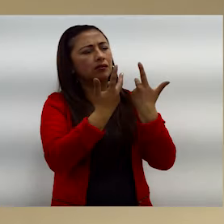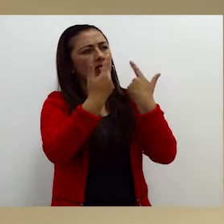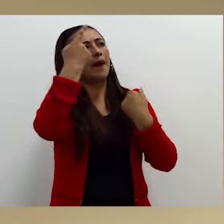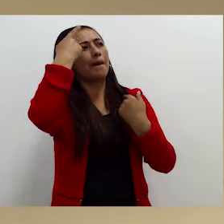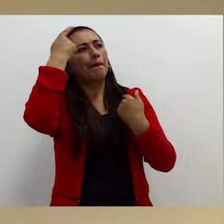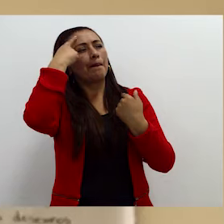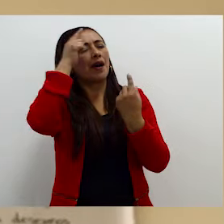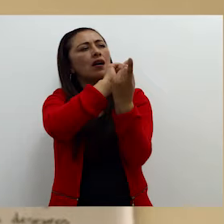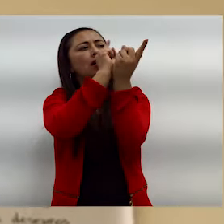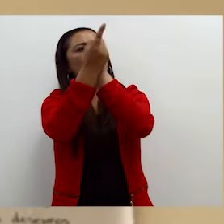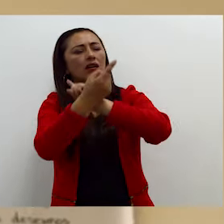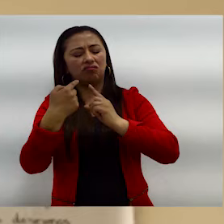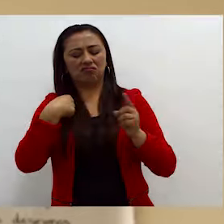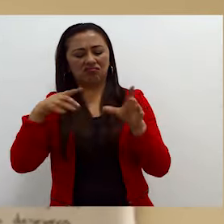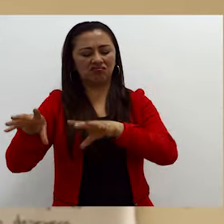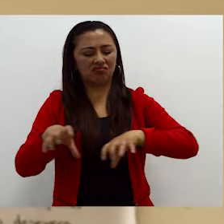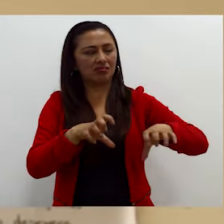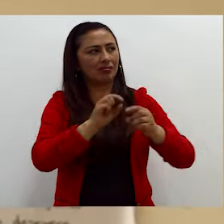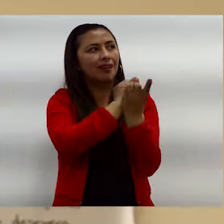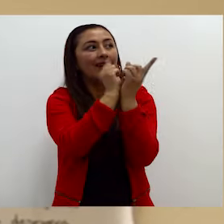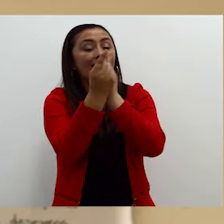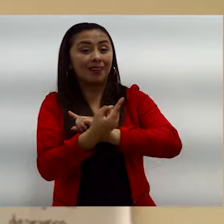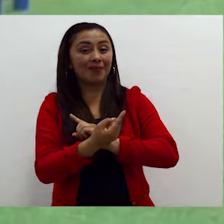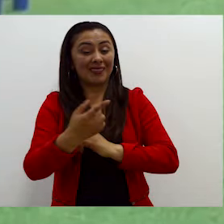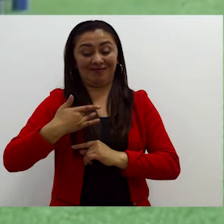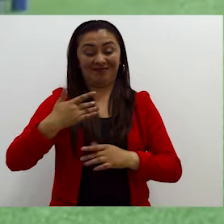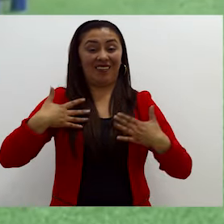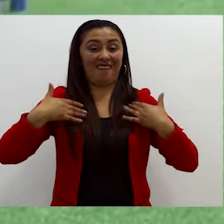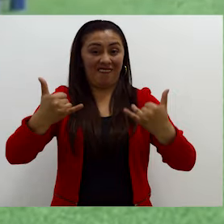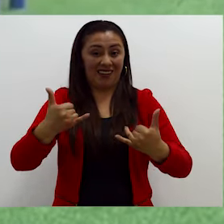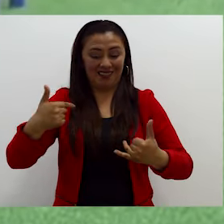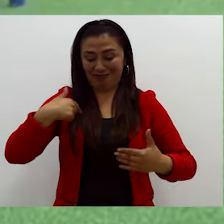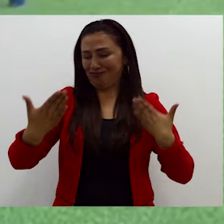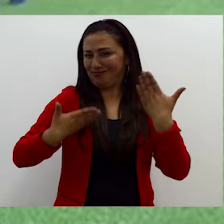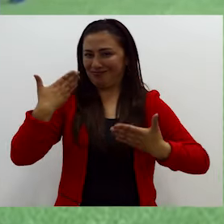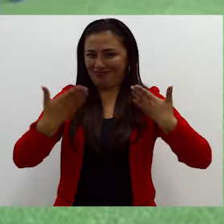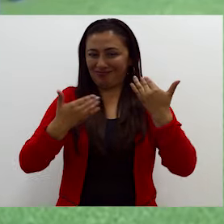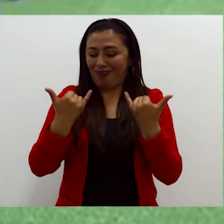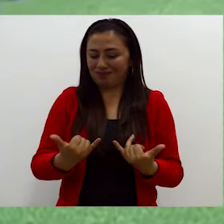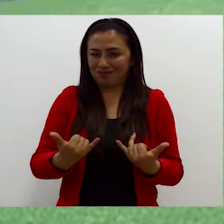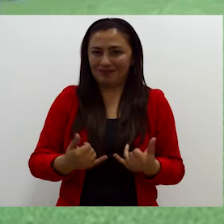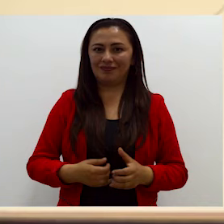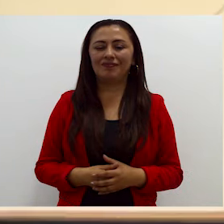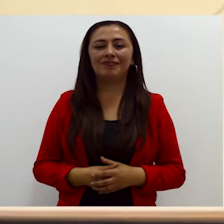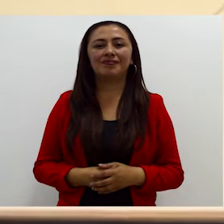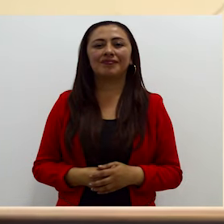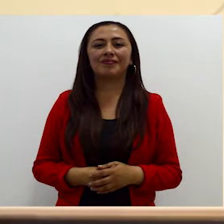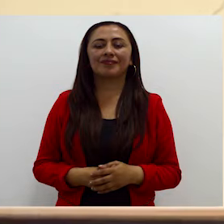modo de pensar, de actuar, y esto nos hace felices. Por lo menos yo me divierto acá.